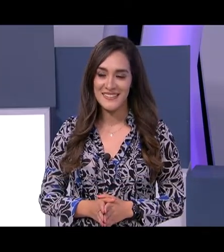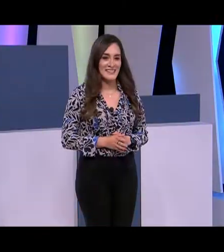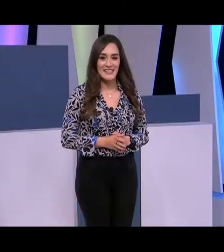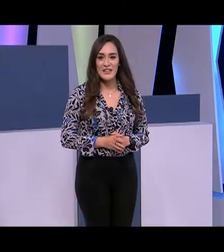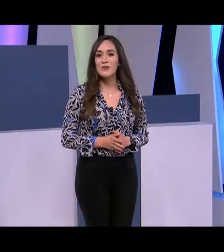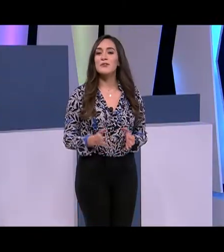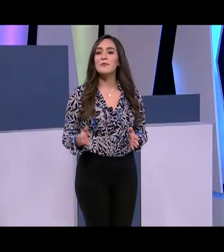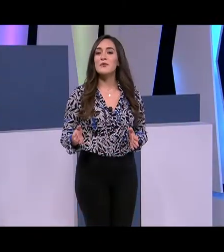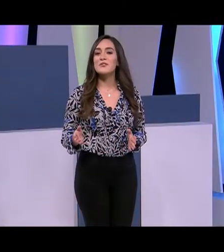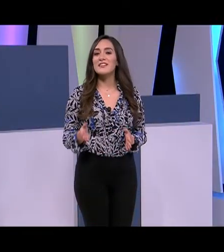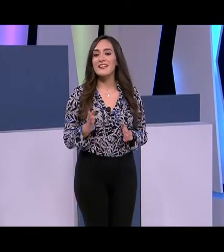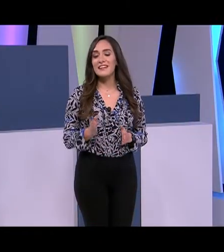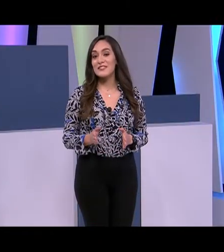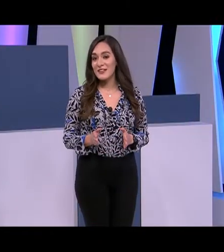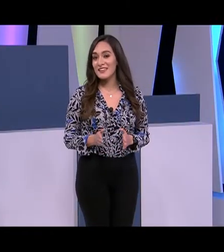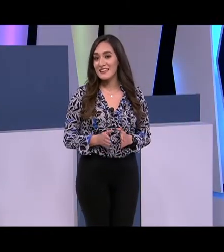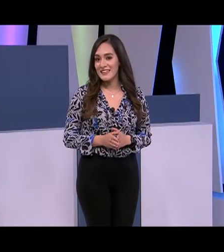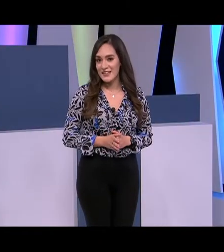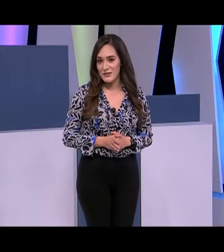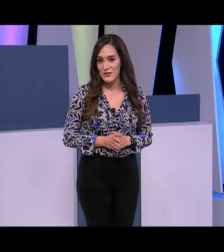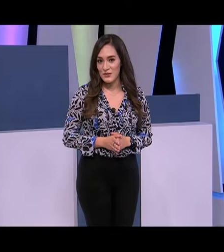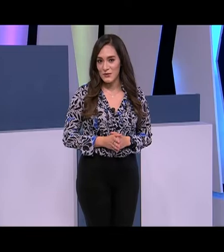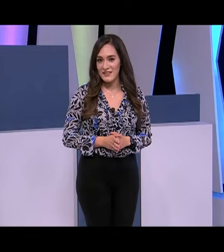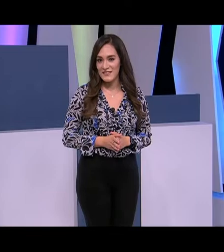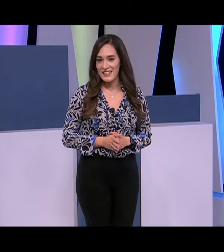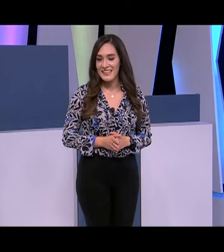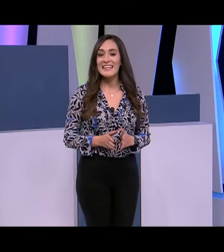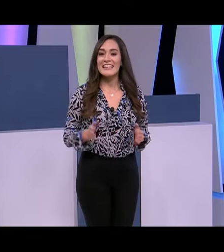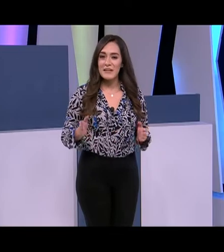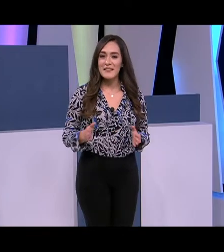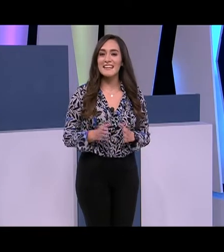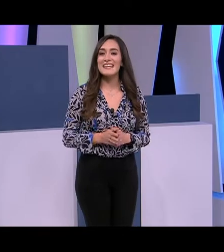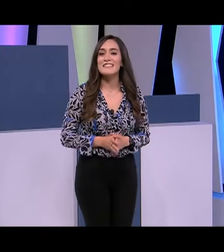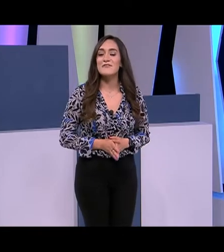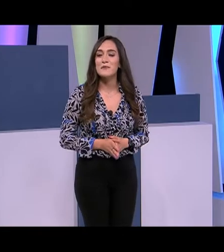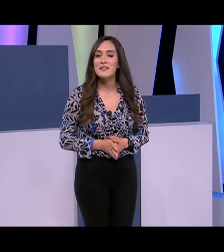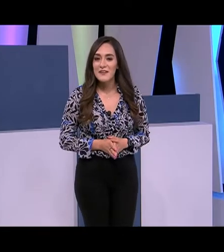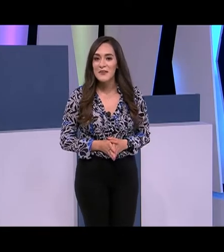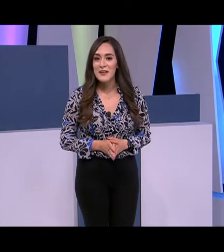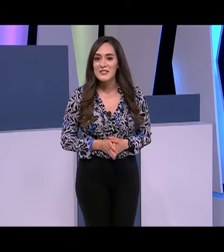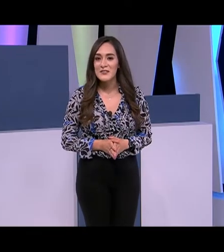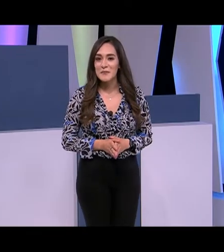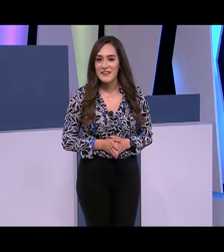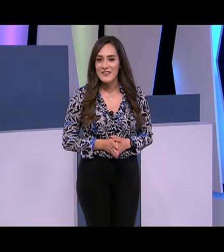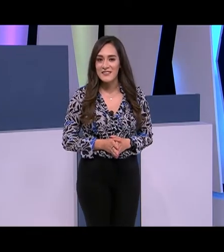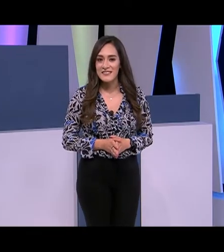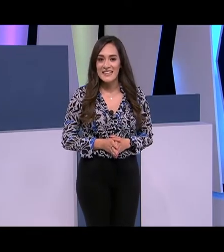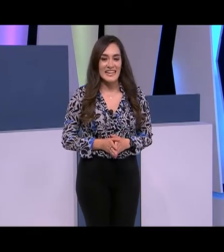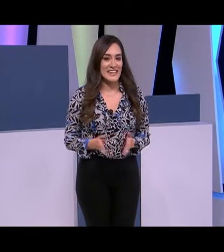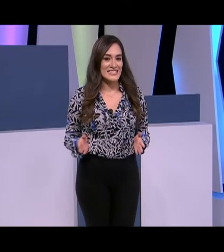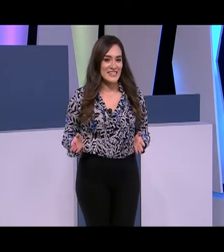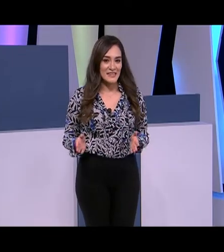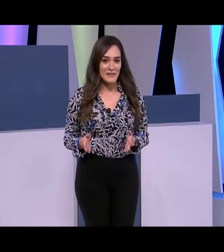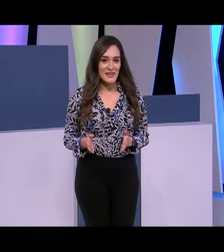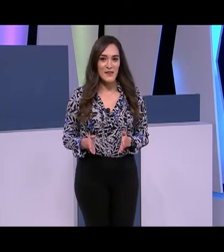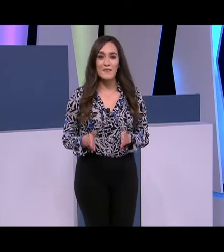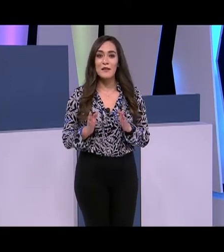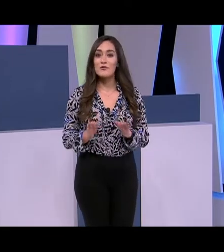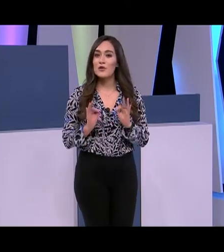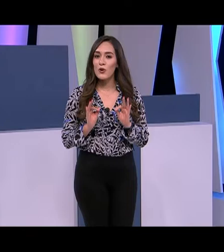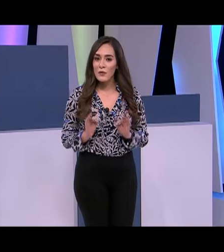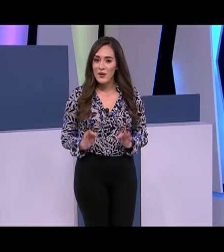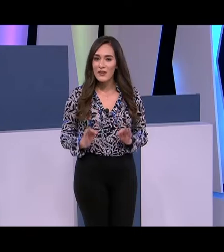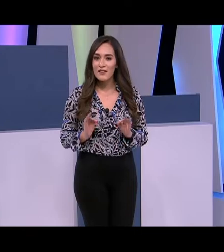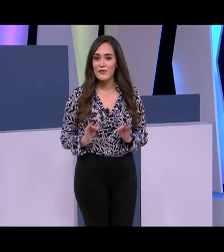cultural. Una producción de la Dirección General de Televisión Educativa y también de la Agencia Informativa de Educación de México. En la siguiente media